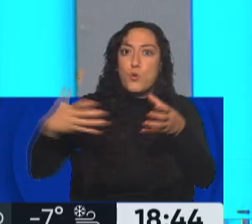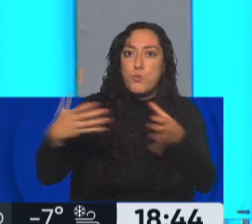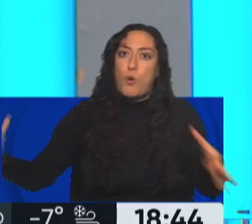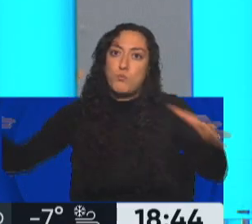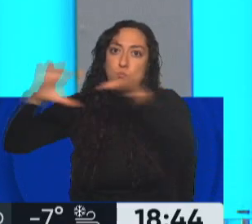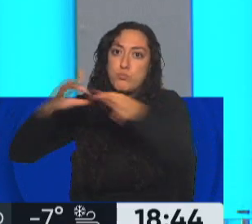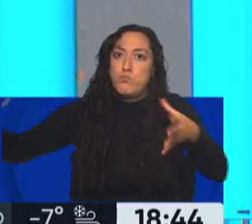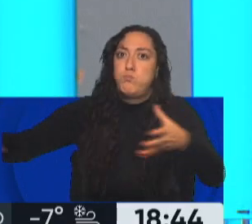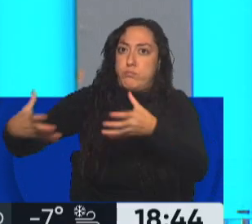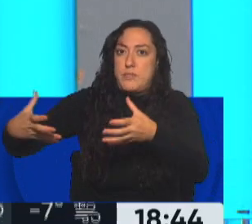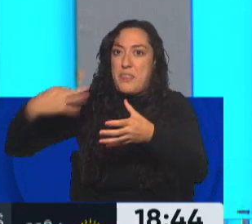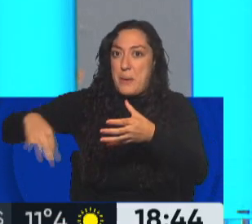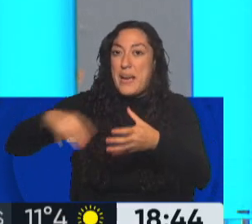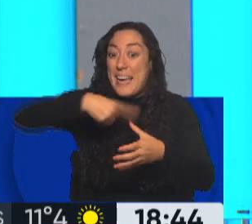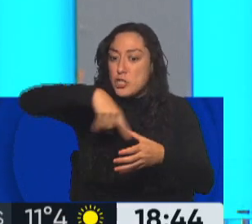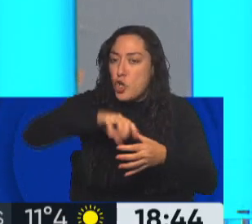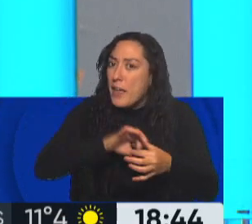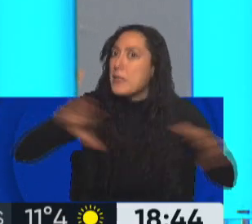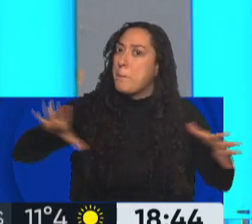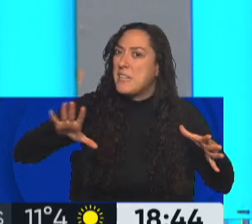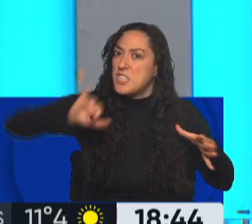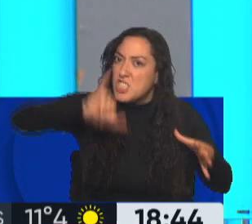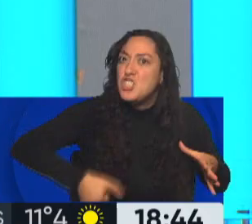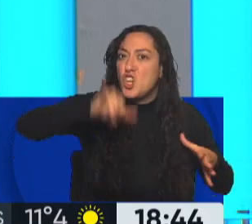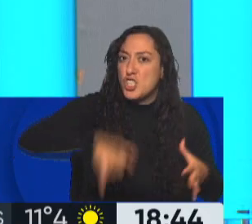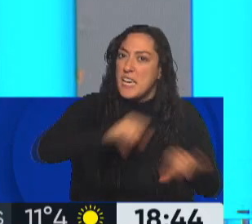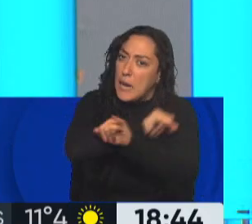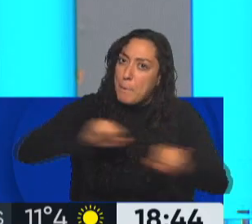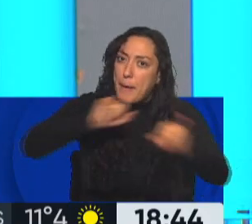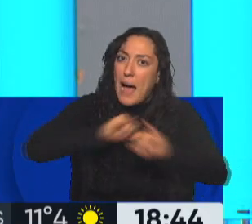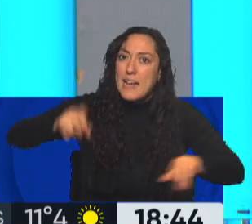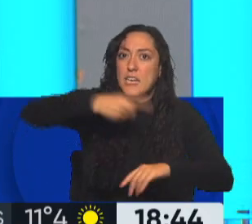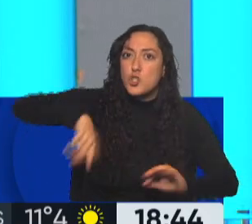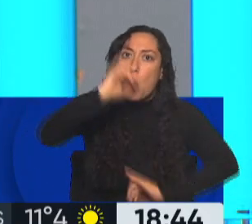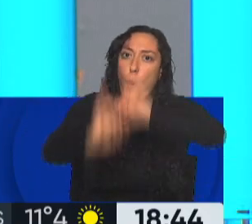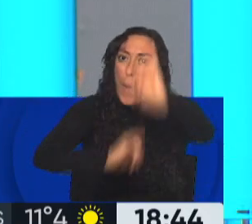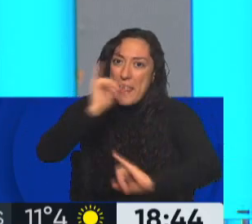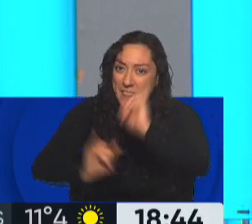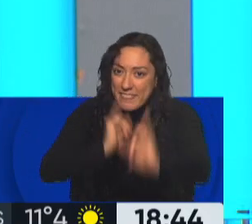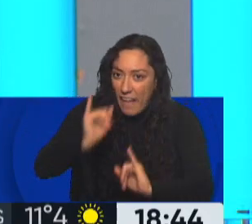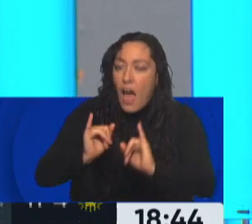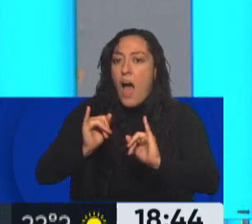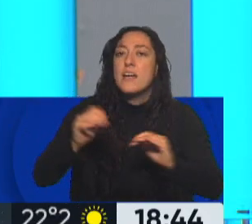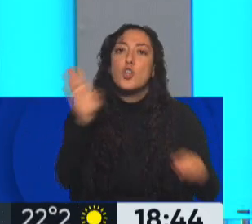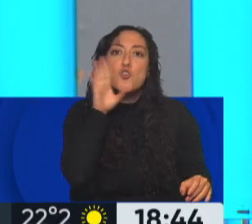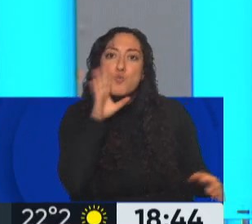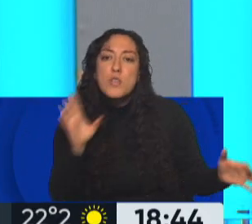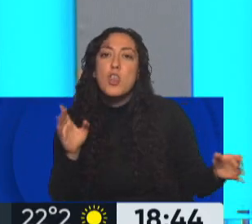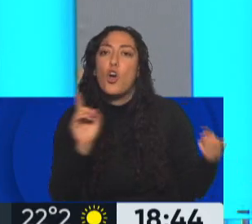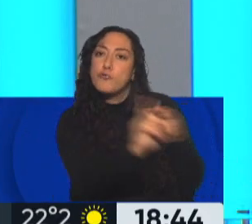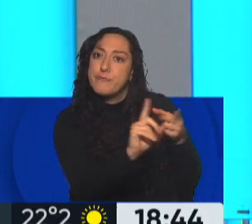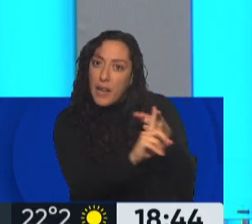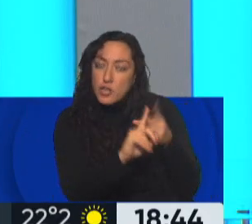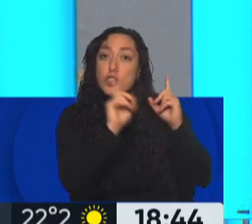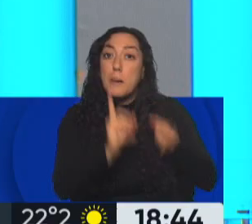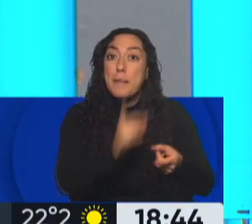independentistas directamente, y ellos en campaña han dicho que quieren tener una asociación con Estados Unidos, y que sea incluso